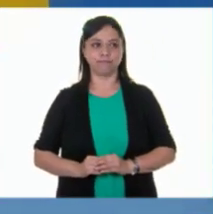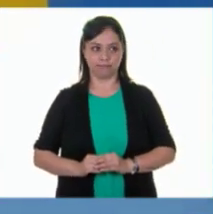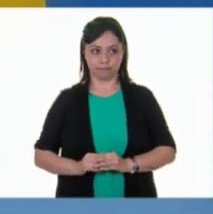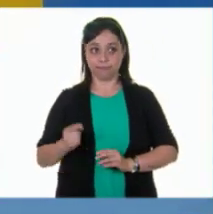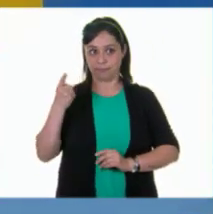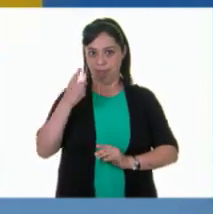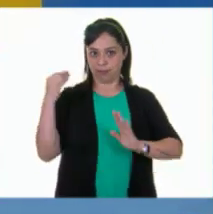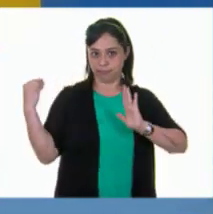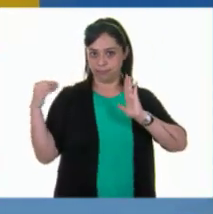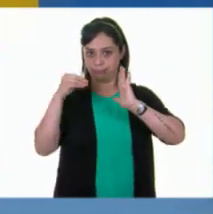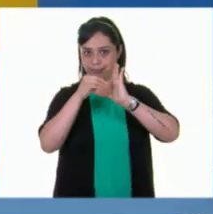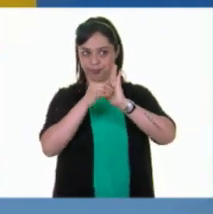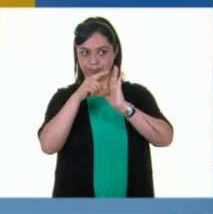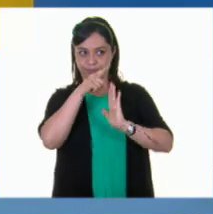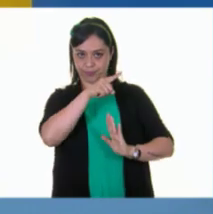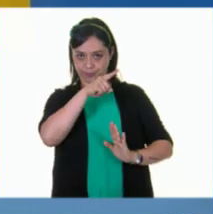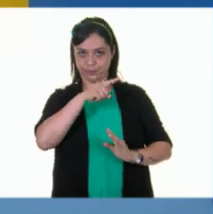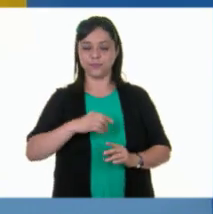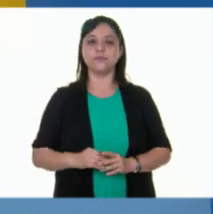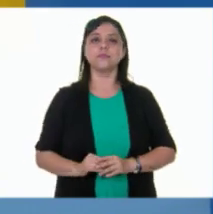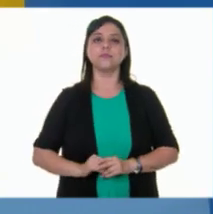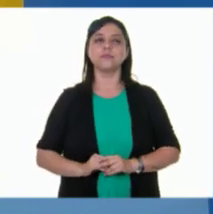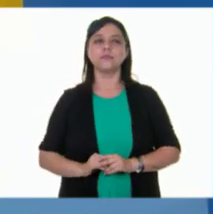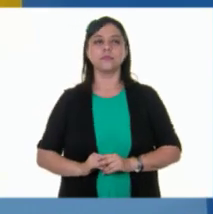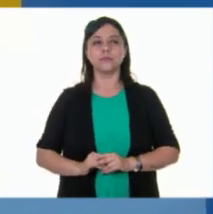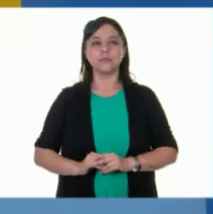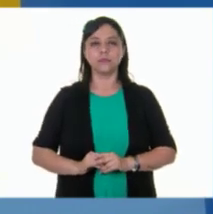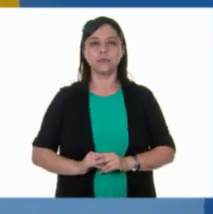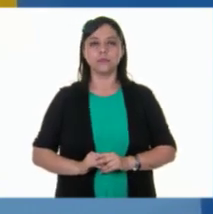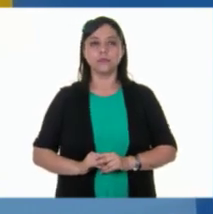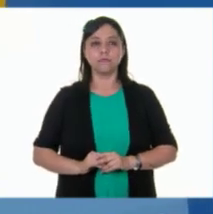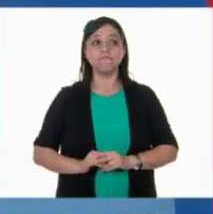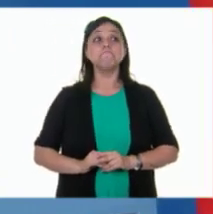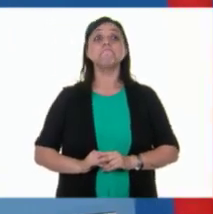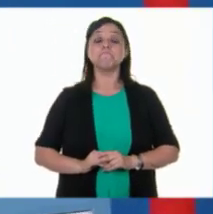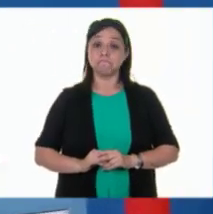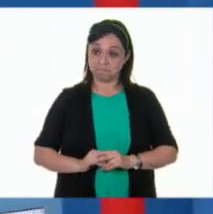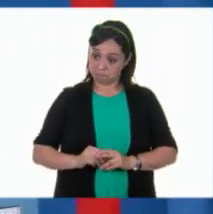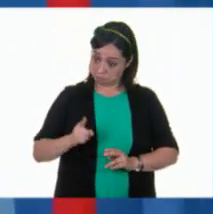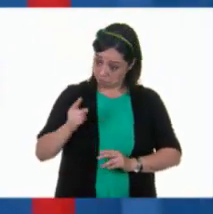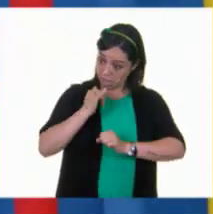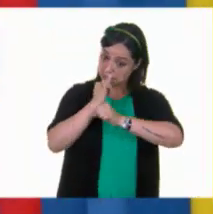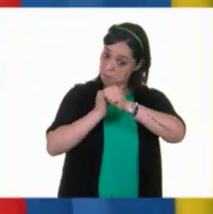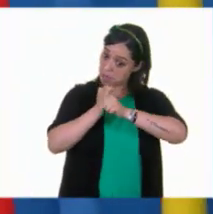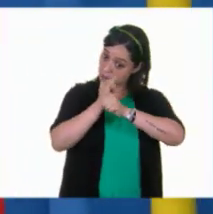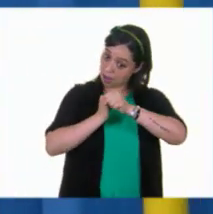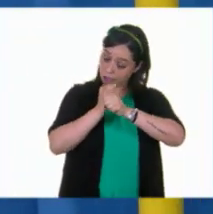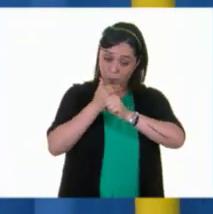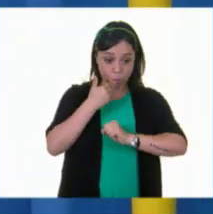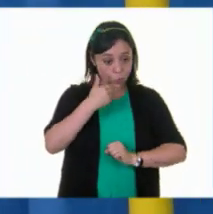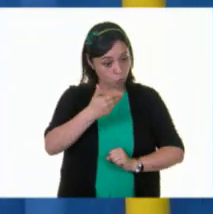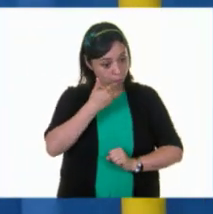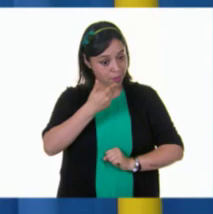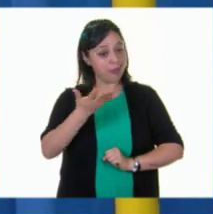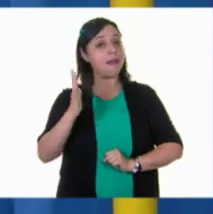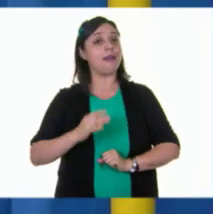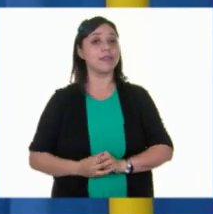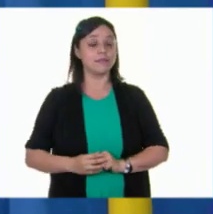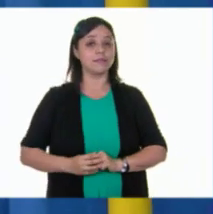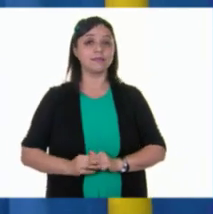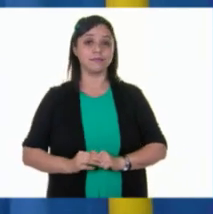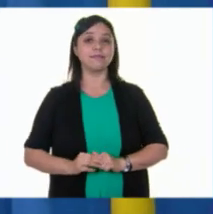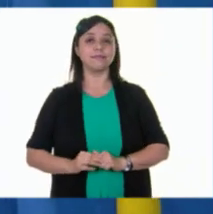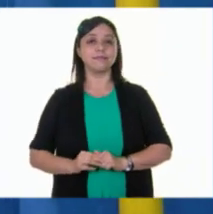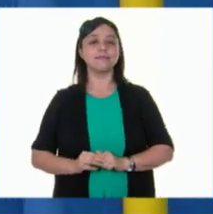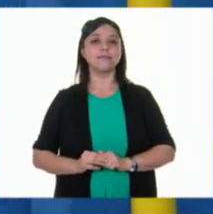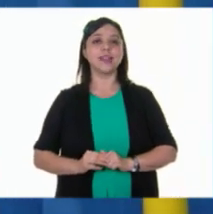Aquí. Qué bonito. Entonces, vamos a poner aquí. Oye, hiciste Sí, un buen sí. trabajo de investigación, Raulito, ¿eh? Sí. Y